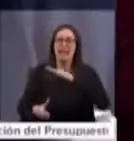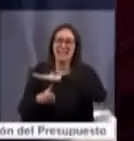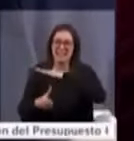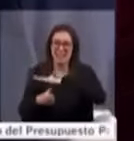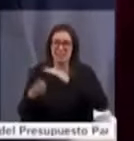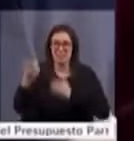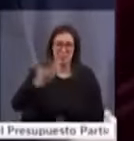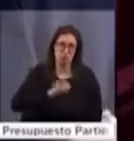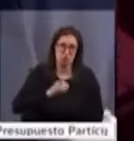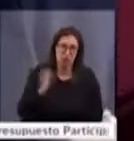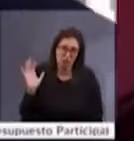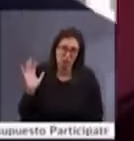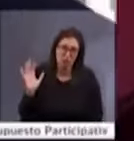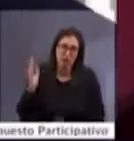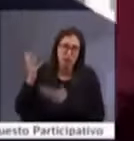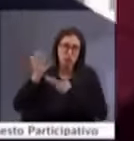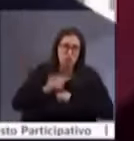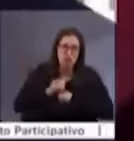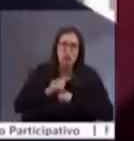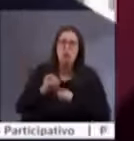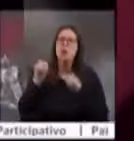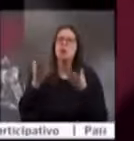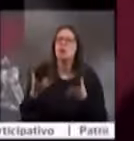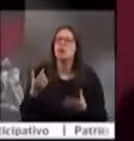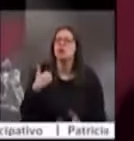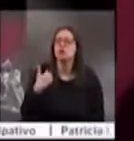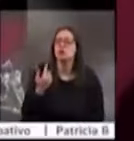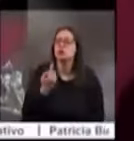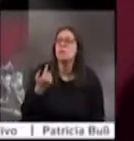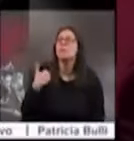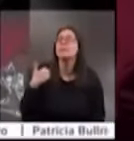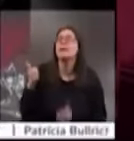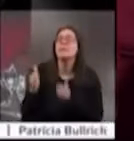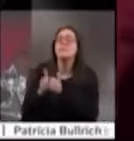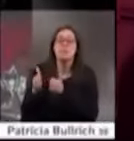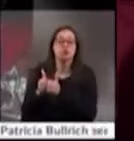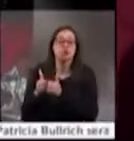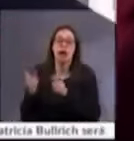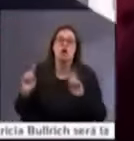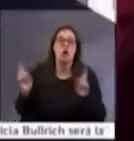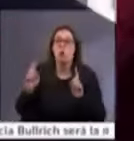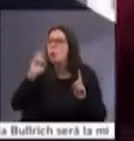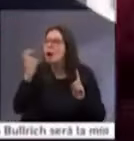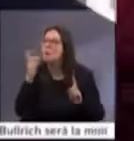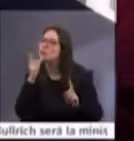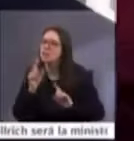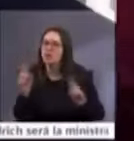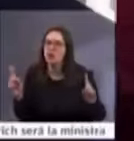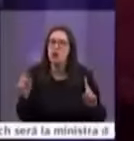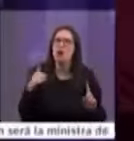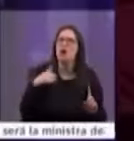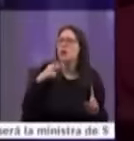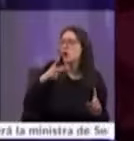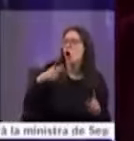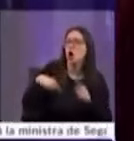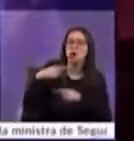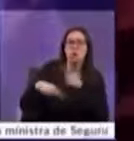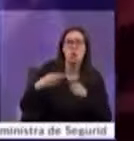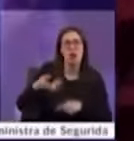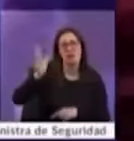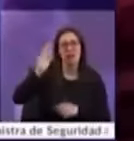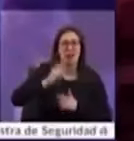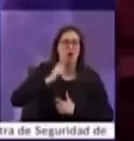no tengo mi base de datos, pero ya llegó durante el gobierno del